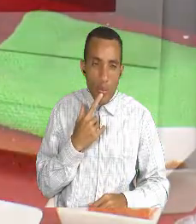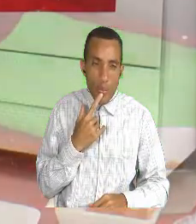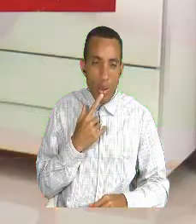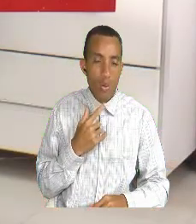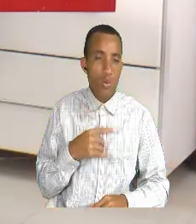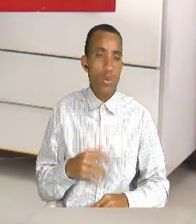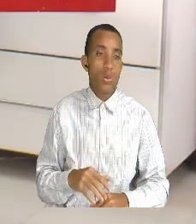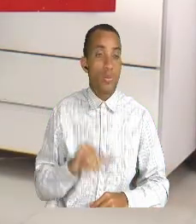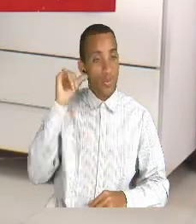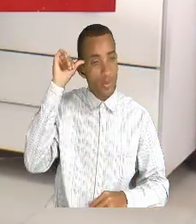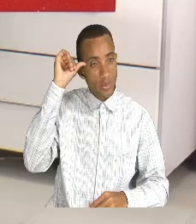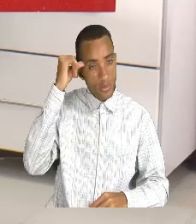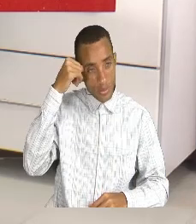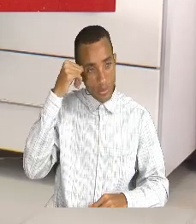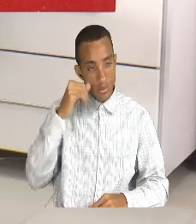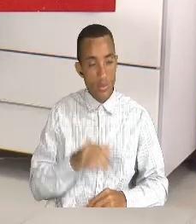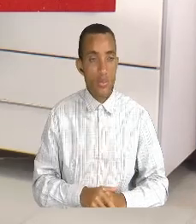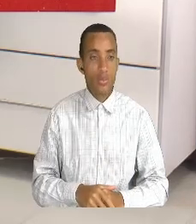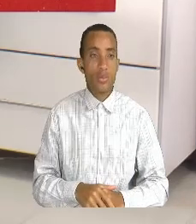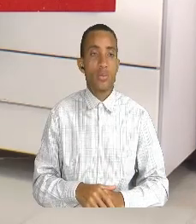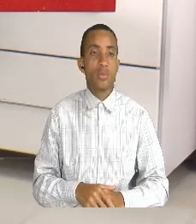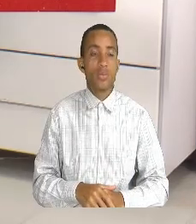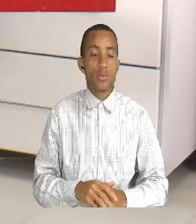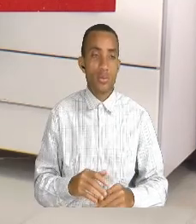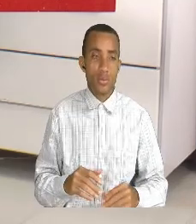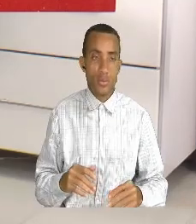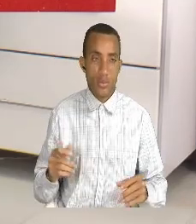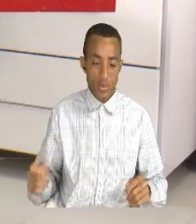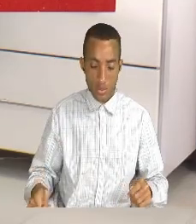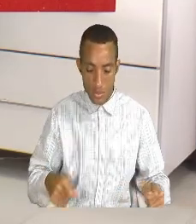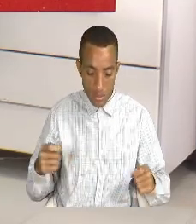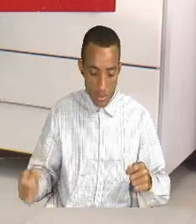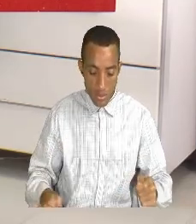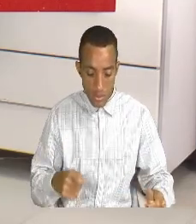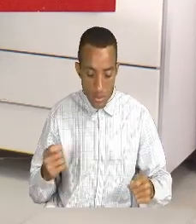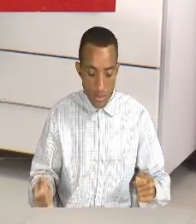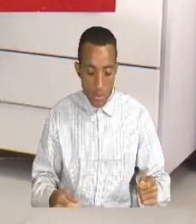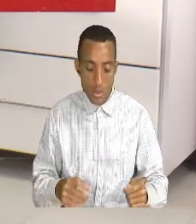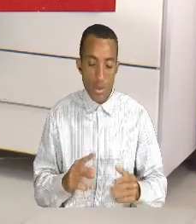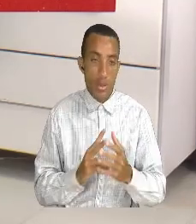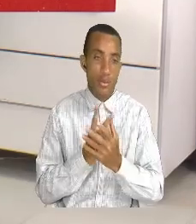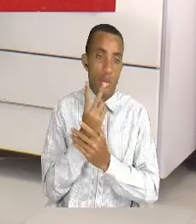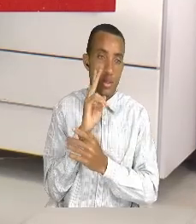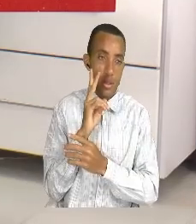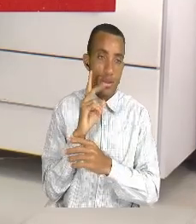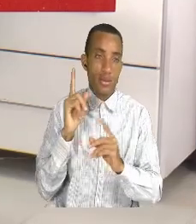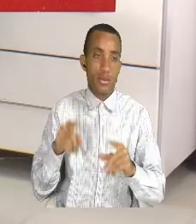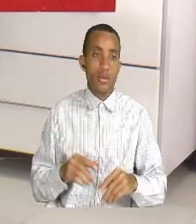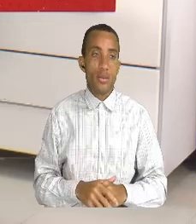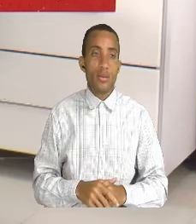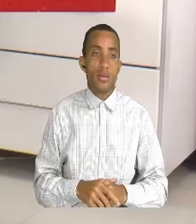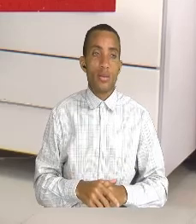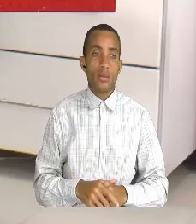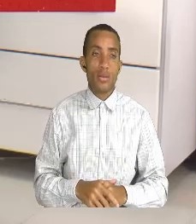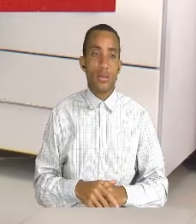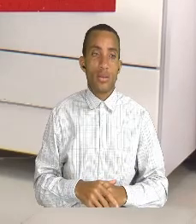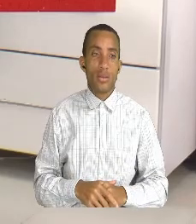entonces recordemos que primero... Los mariscos los salteé. Exacto. Ahora voy a agregar nuestros vegetales. Salteada de mariscos. Entonces...